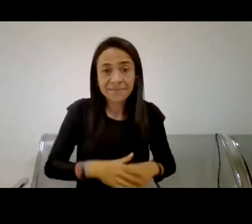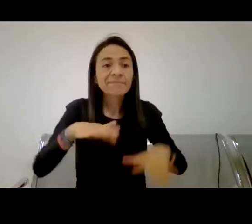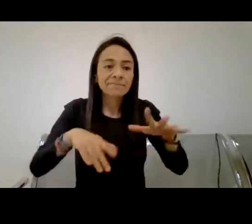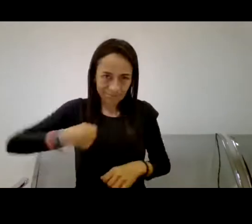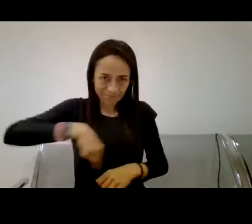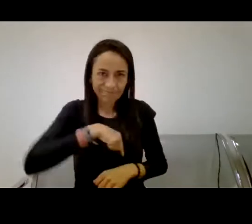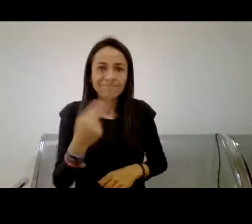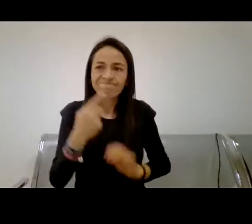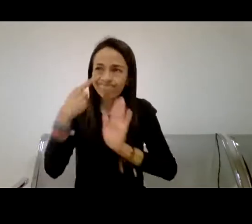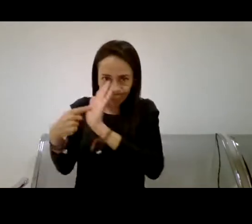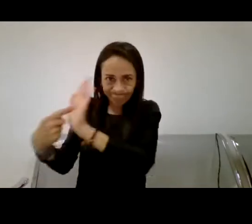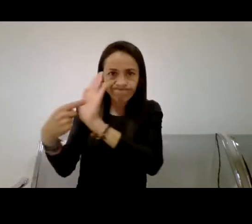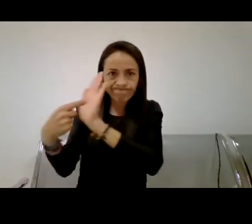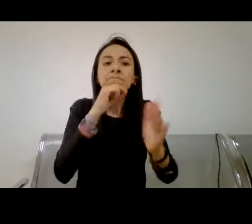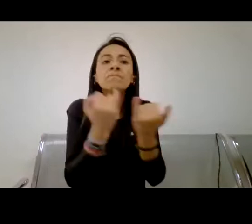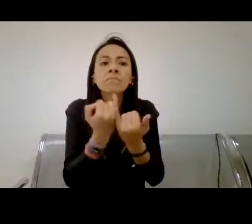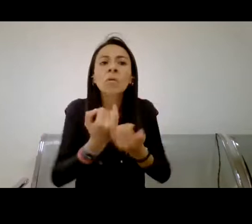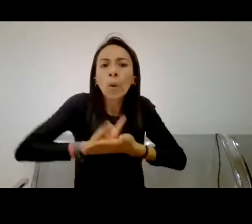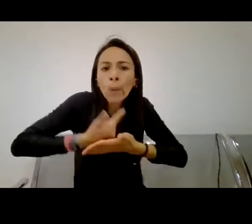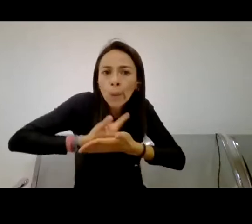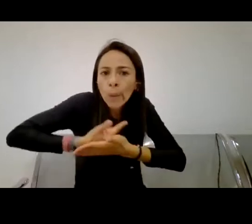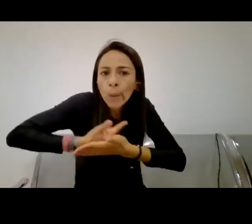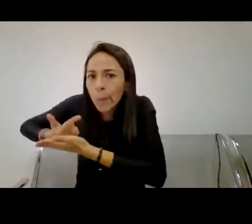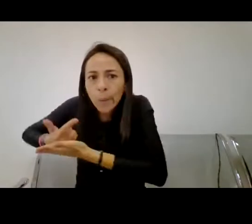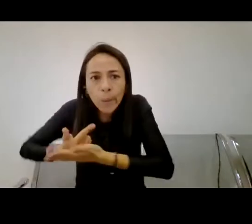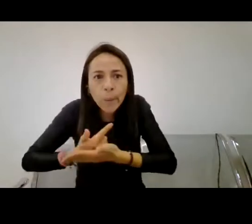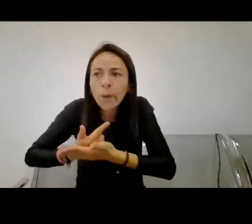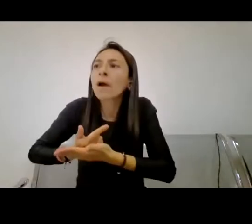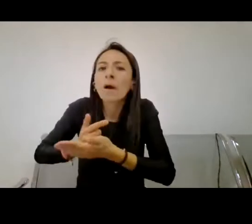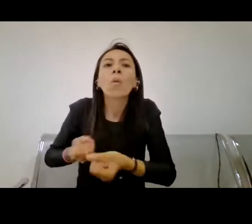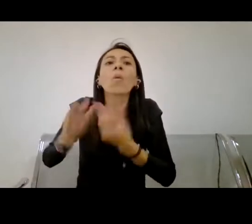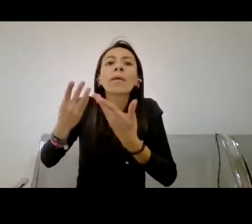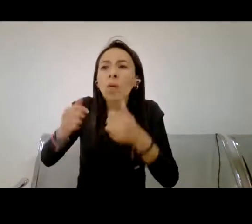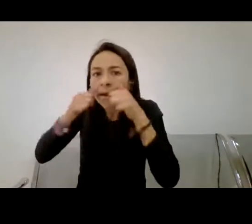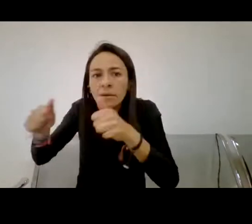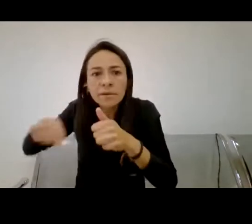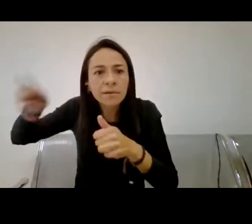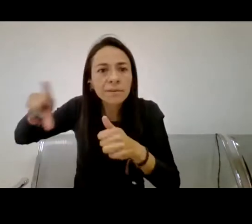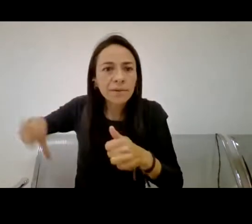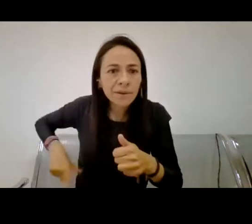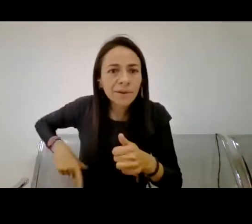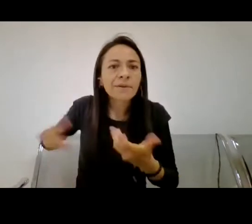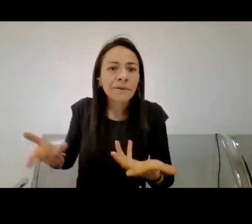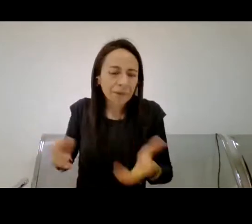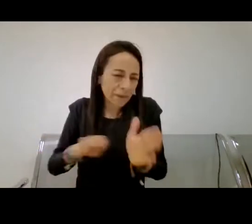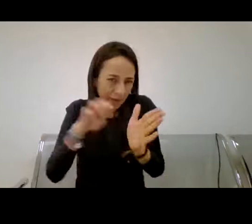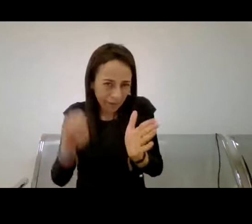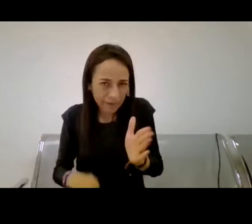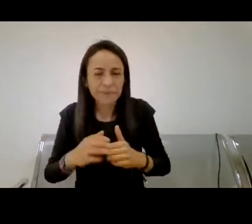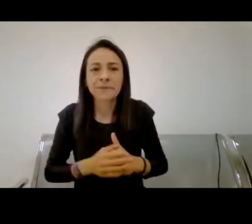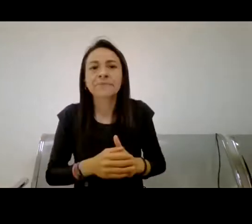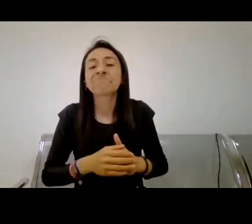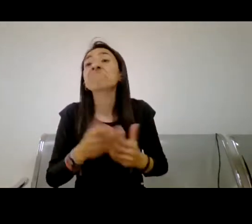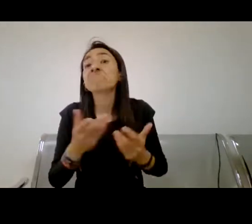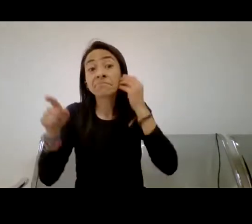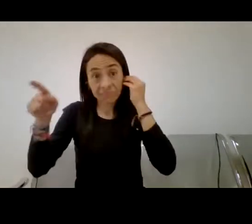qué servicios le damos directamente a las autoridades. Hay dos tipos de servicios. Uno, se le ayuda a atender las obligaciones